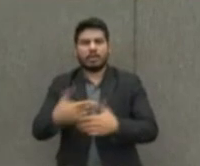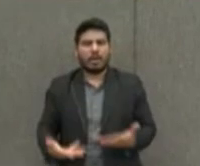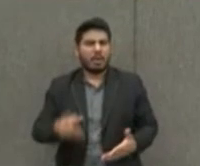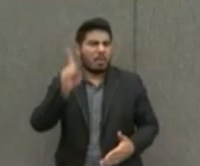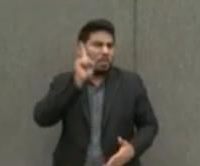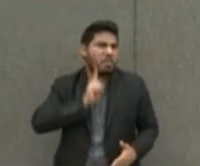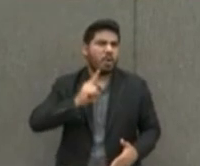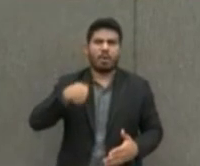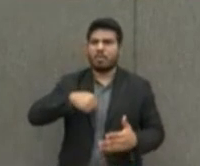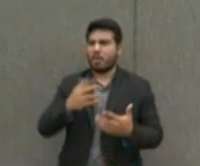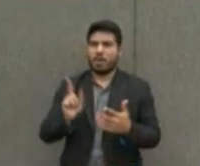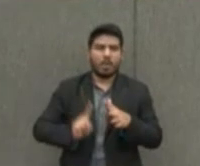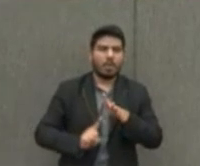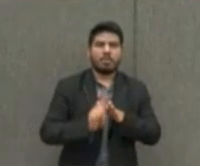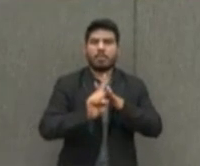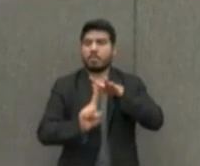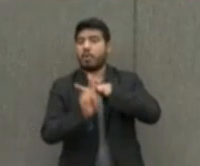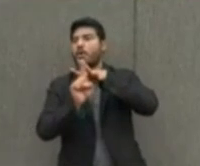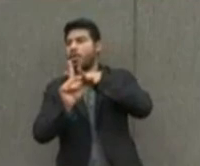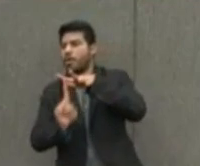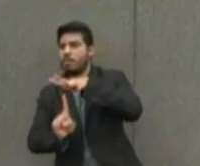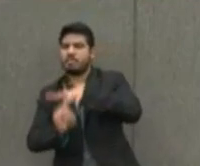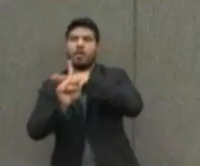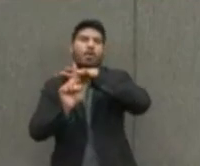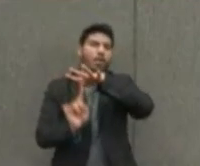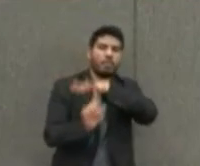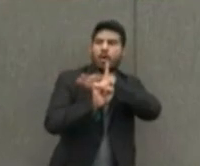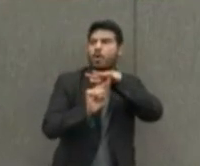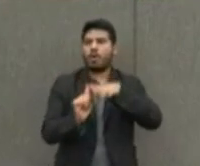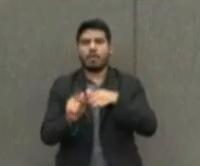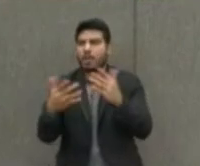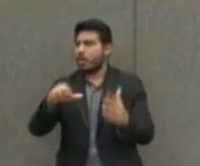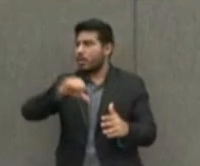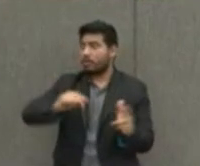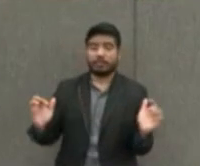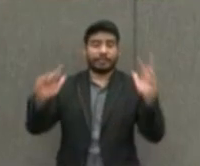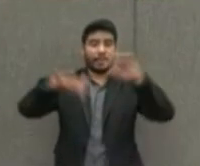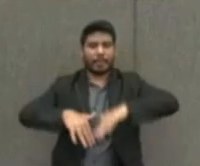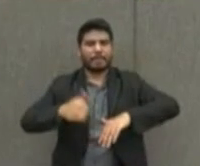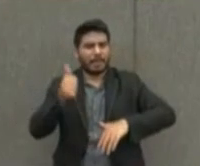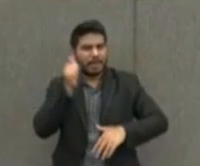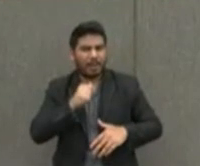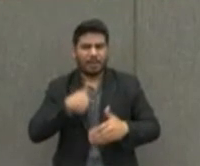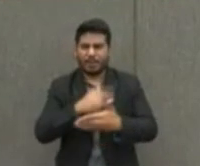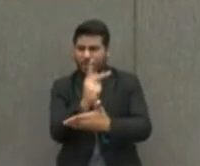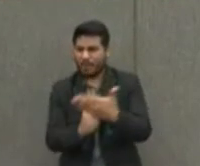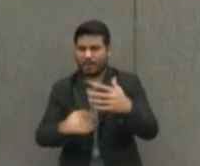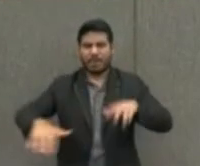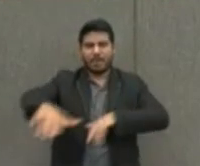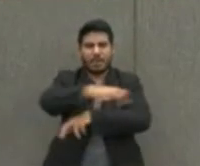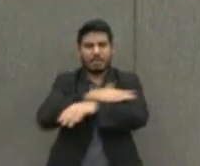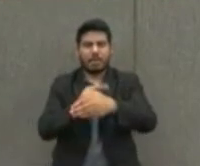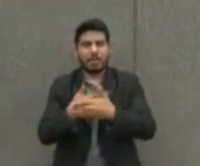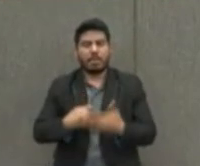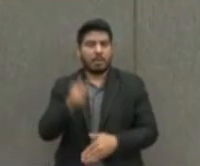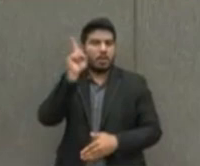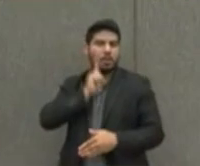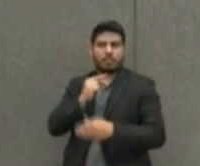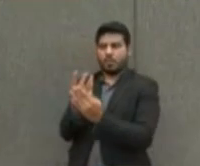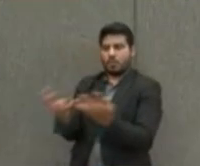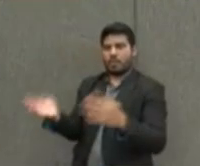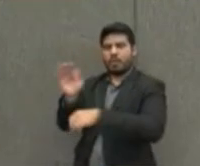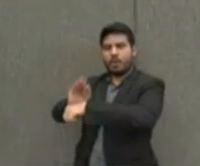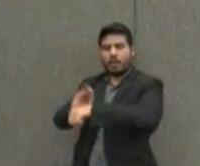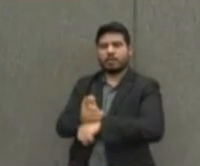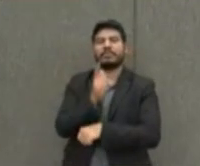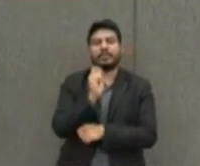de causa y que juntas hemos hecho causa común y una agenda conjunta en favor de las mujeres me refiero